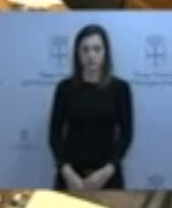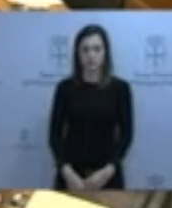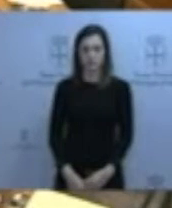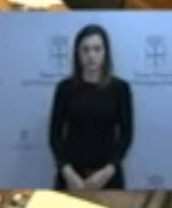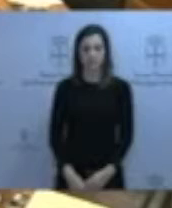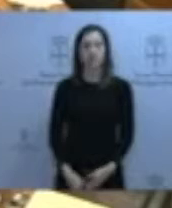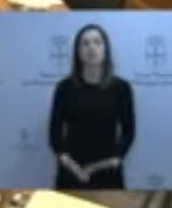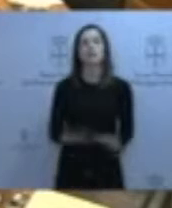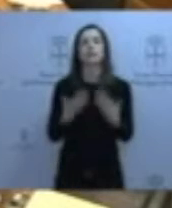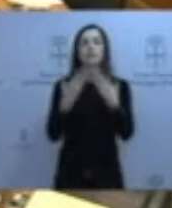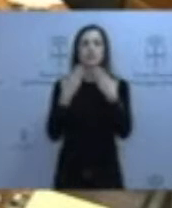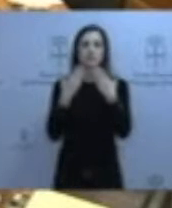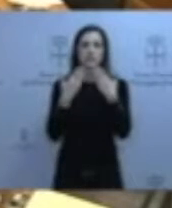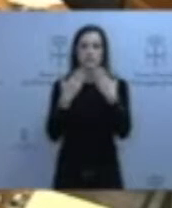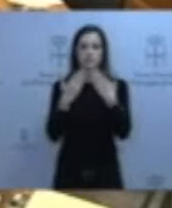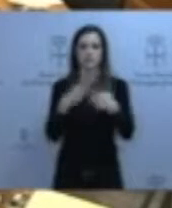Gracias.